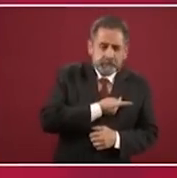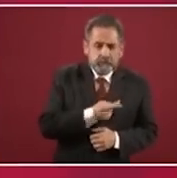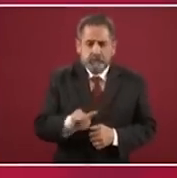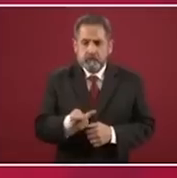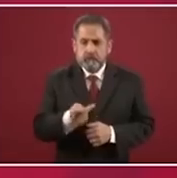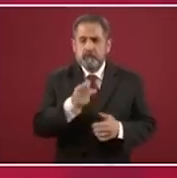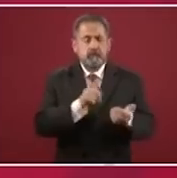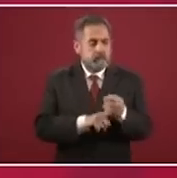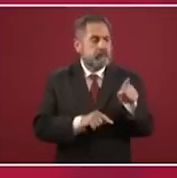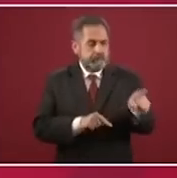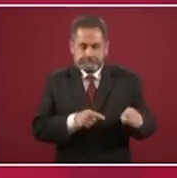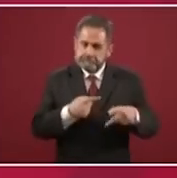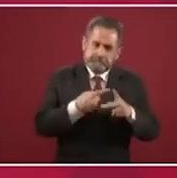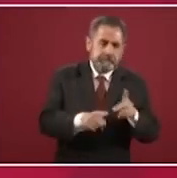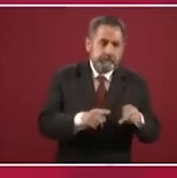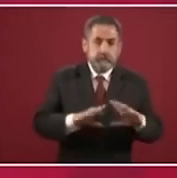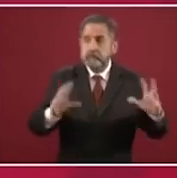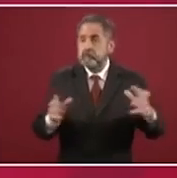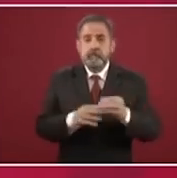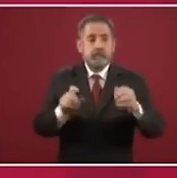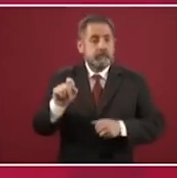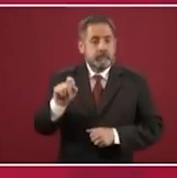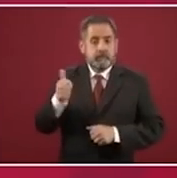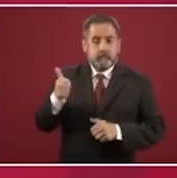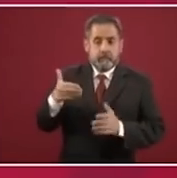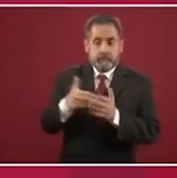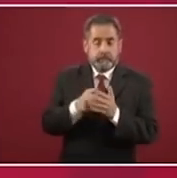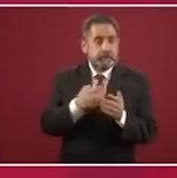que son estas 26 mil. Ya en este caso,